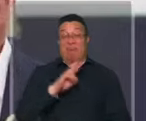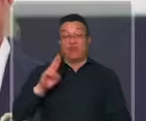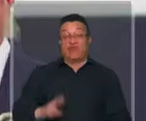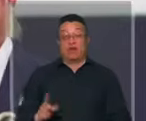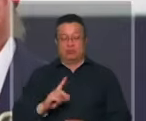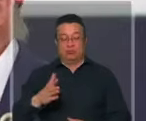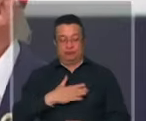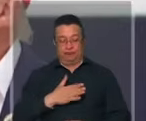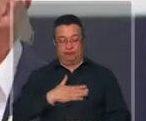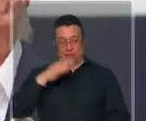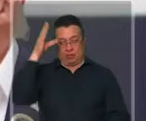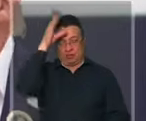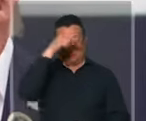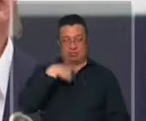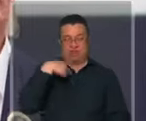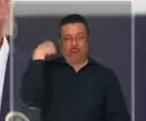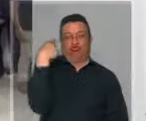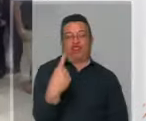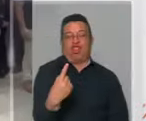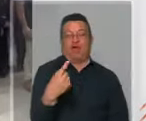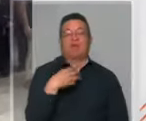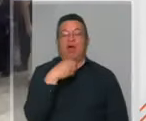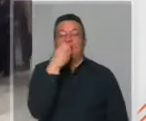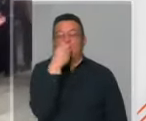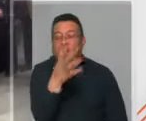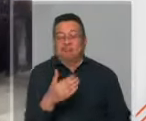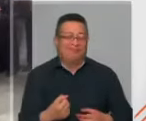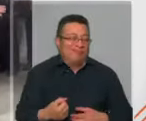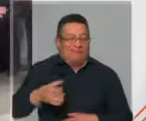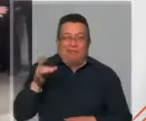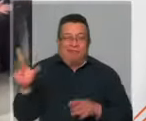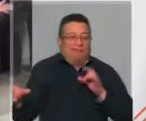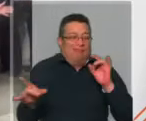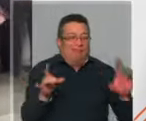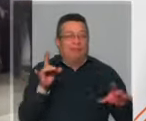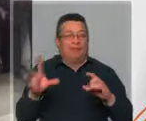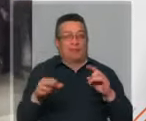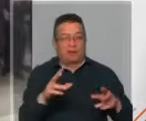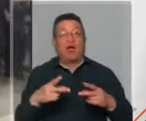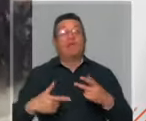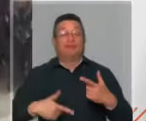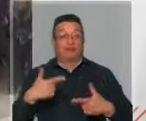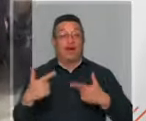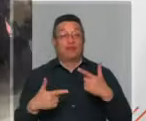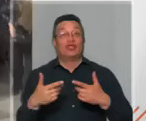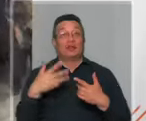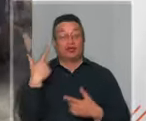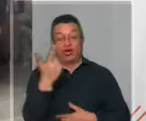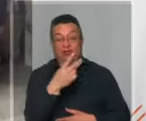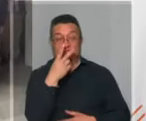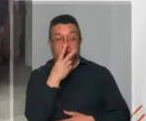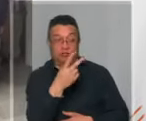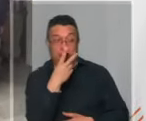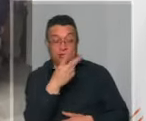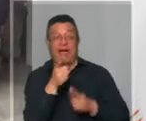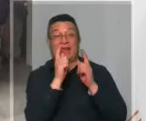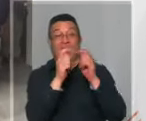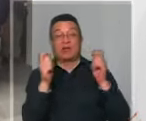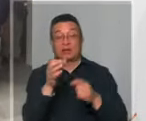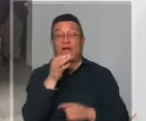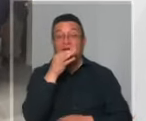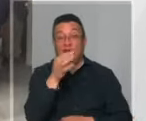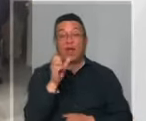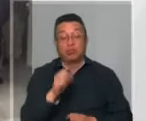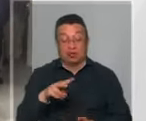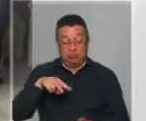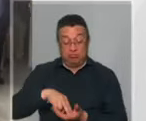representa al trumpismo. Dice lo que quiere y hace lo que quiere. En uno de los mítines políticos que le he estado observando durante su campaña, dice, me podría parar